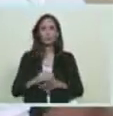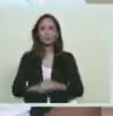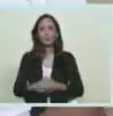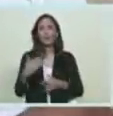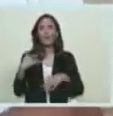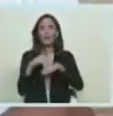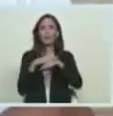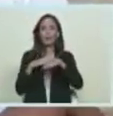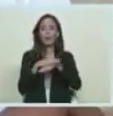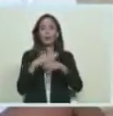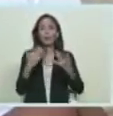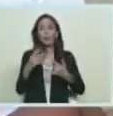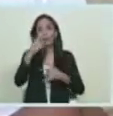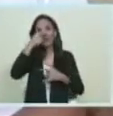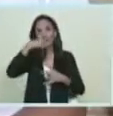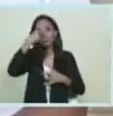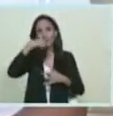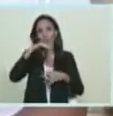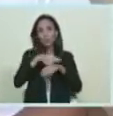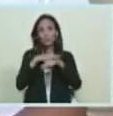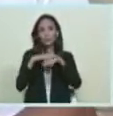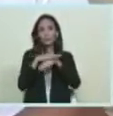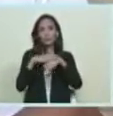Le pido disculpas porque tengo gripe.